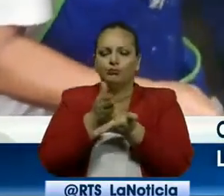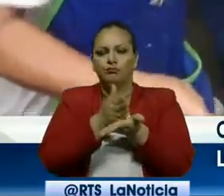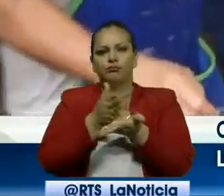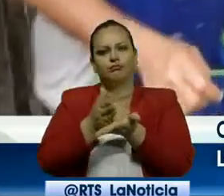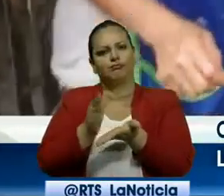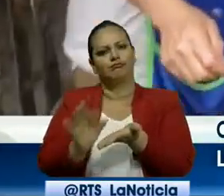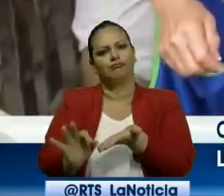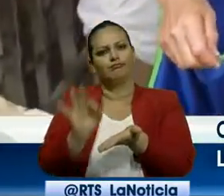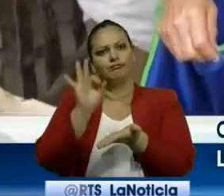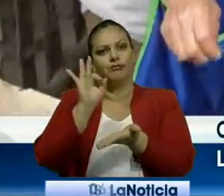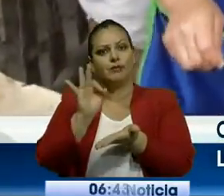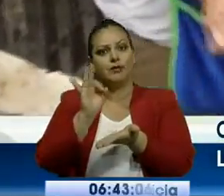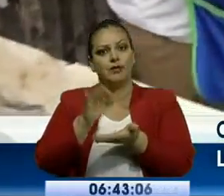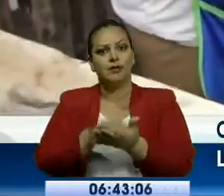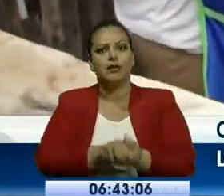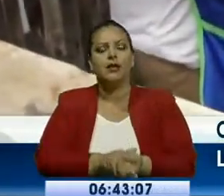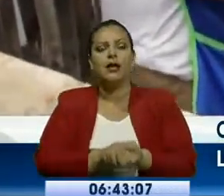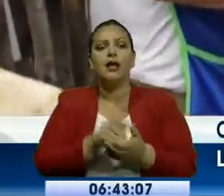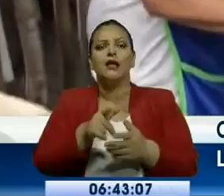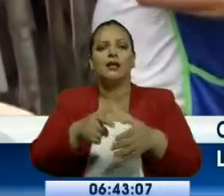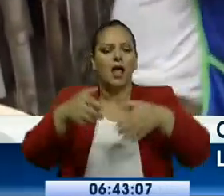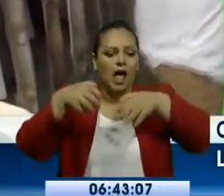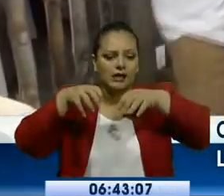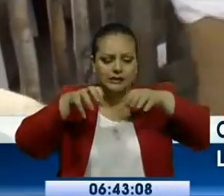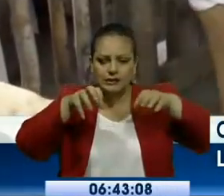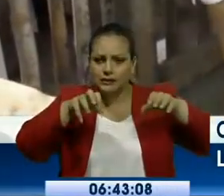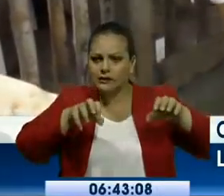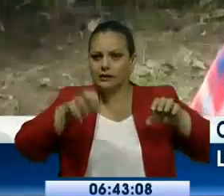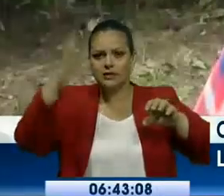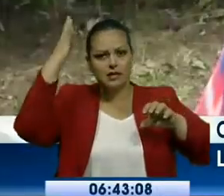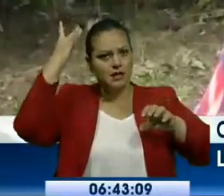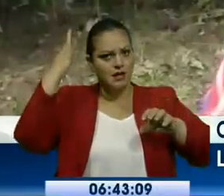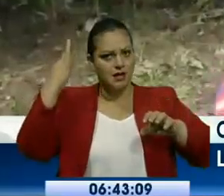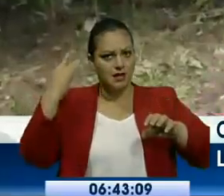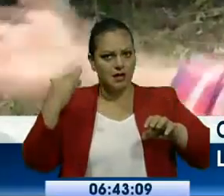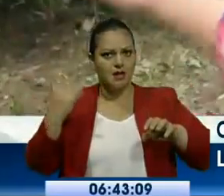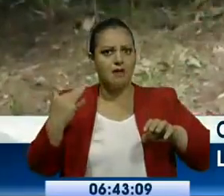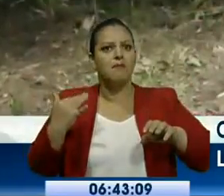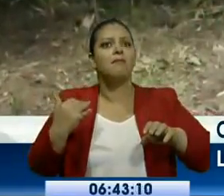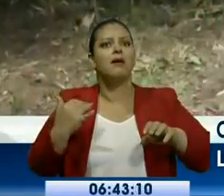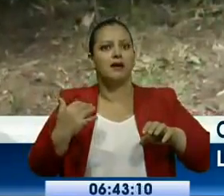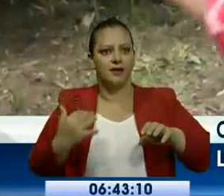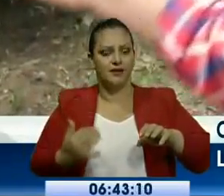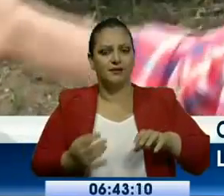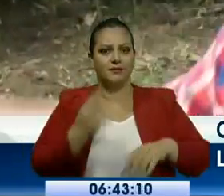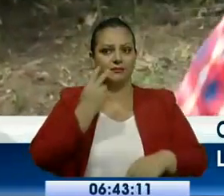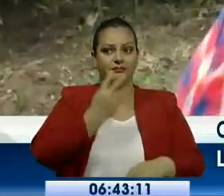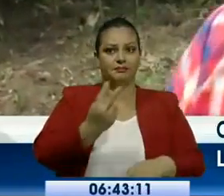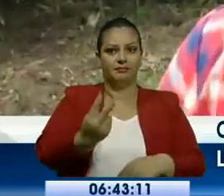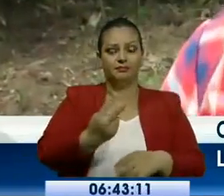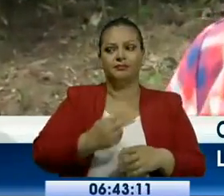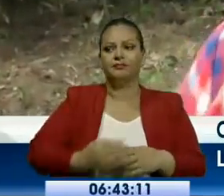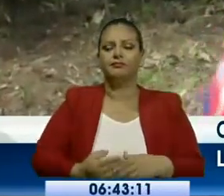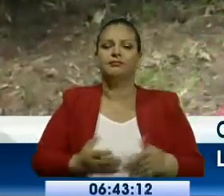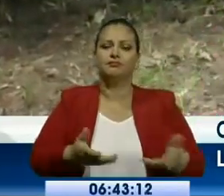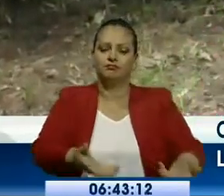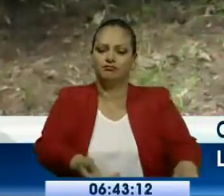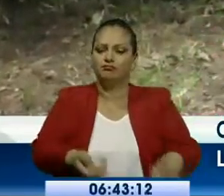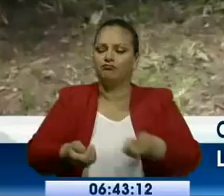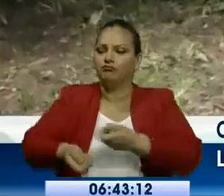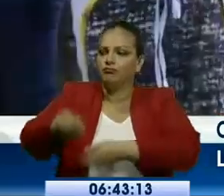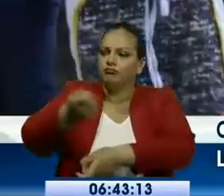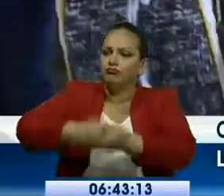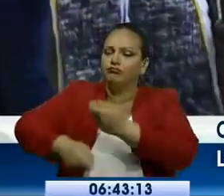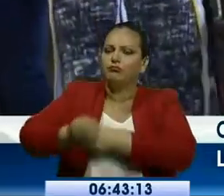antiguos de nuestro sector y también no esperar que el grano seque, sino que cuando está en esta temporada, tratar de venderlo para tener